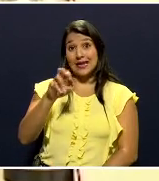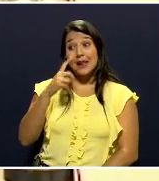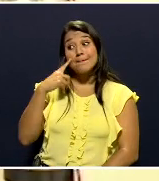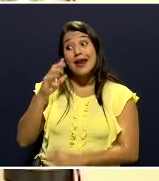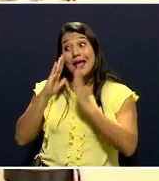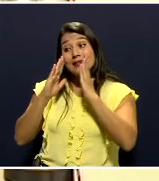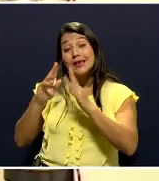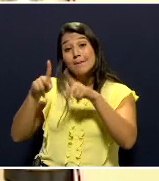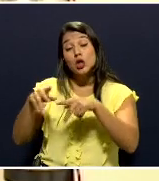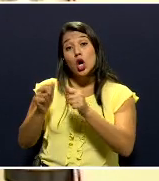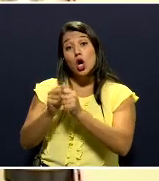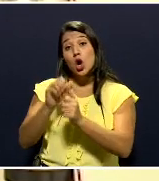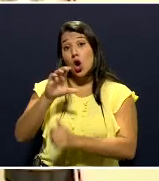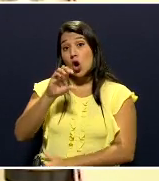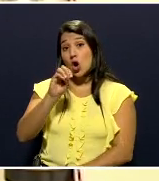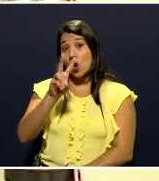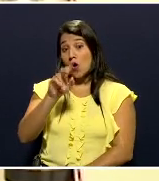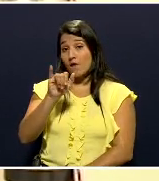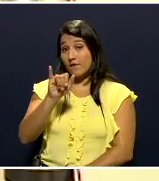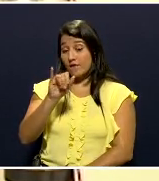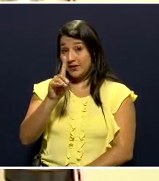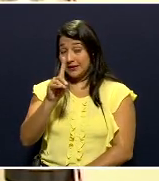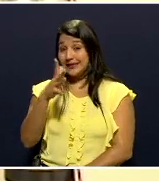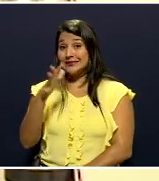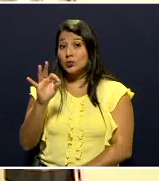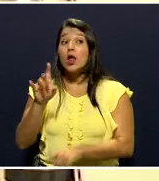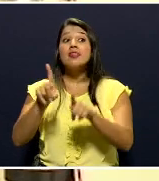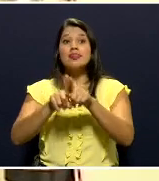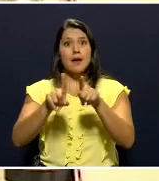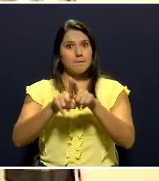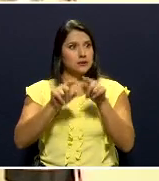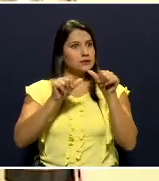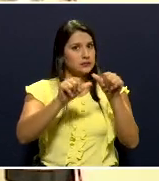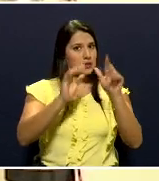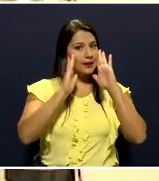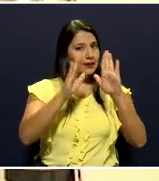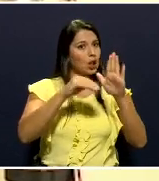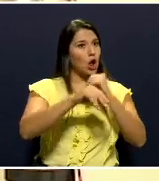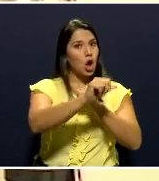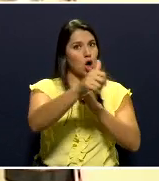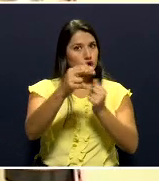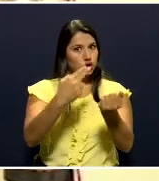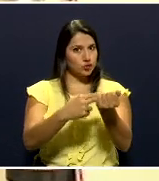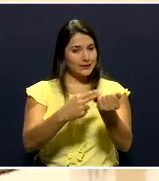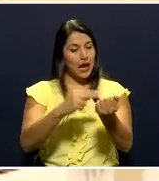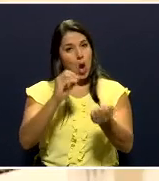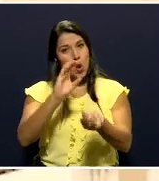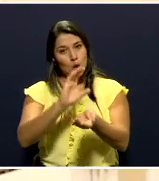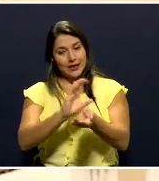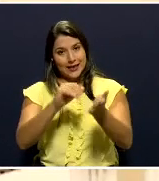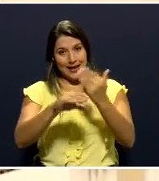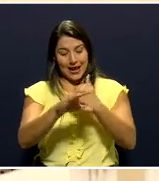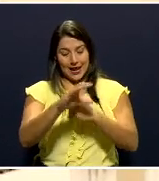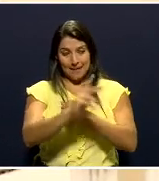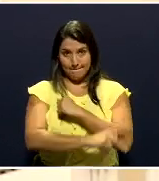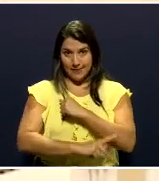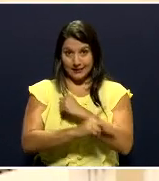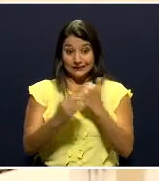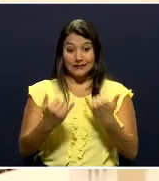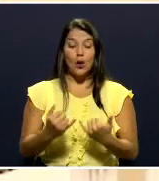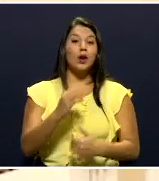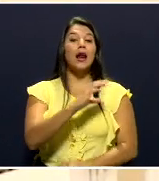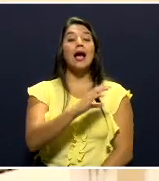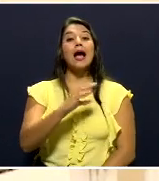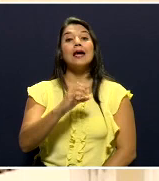con COVID-19, también se seguirán atendiendo casos en los demás centros médicos del país. En este momento, la Caja de Seguro Social cuenta